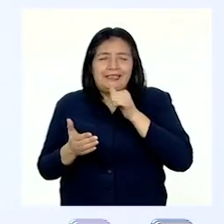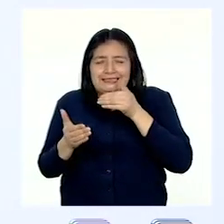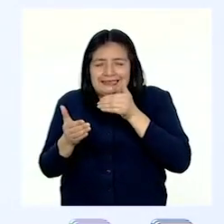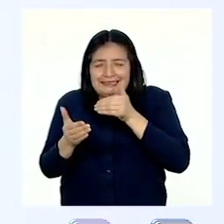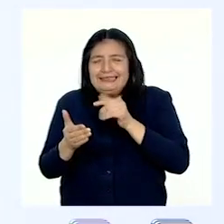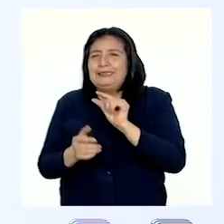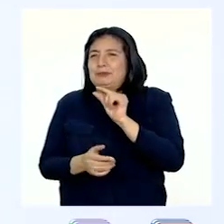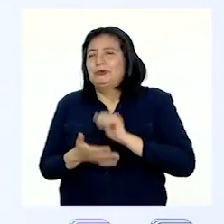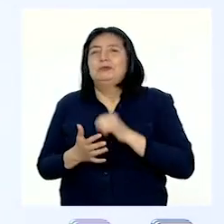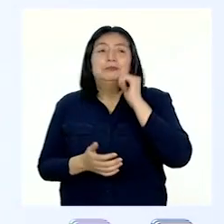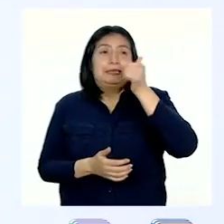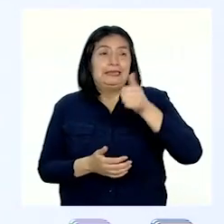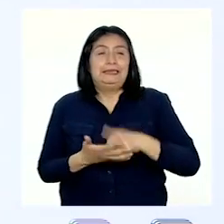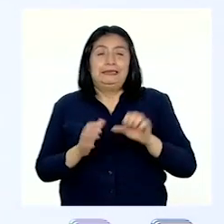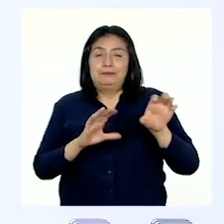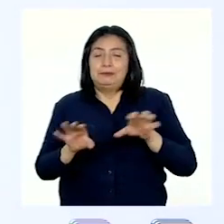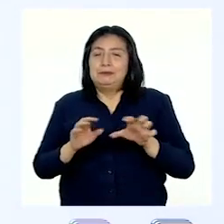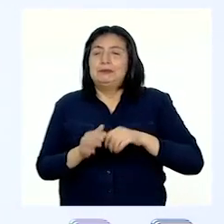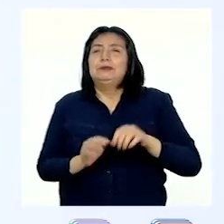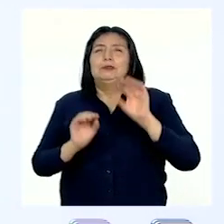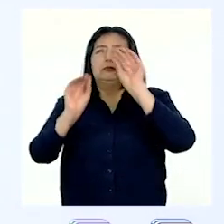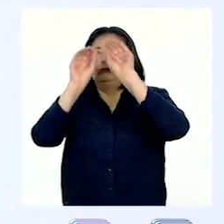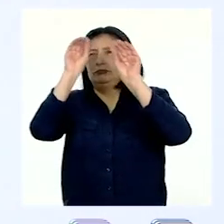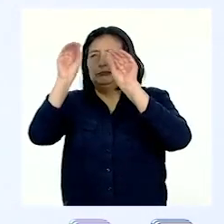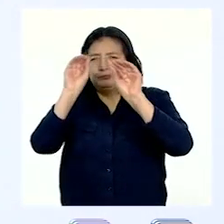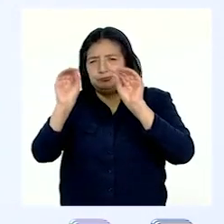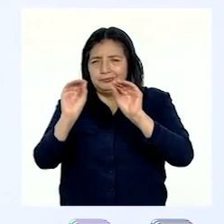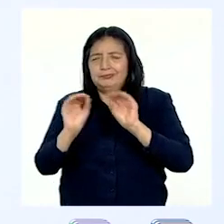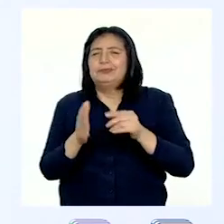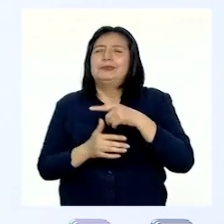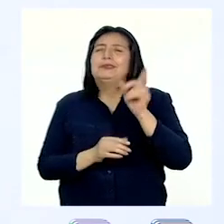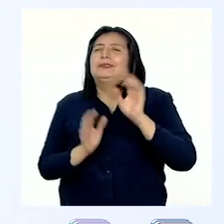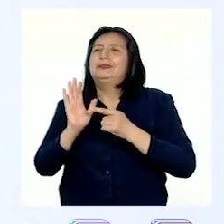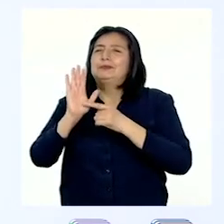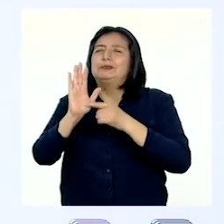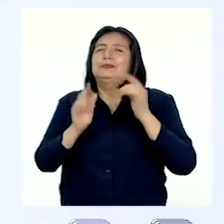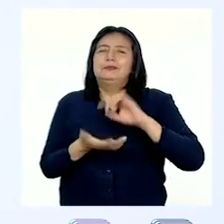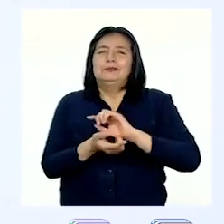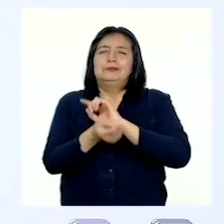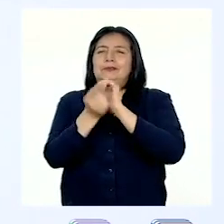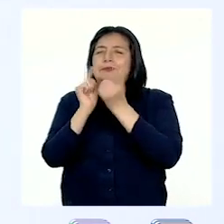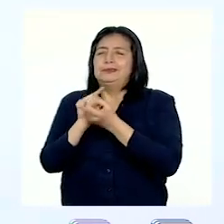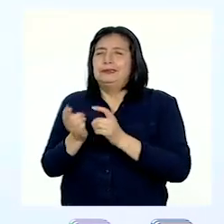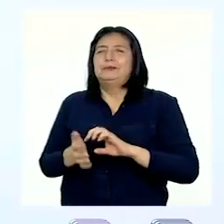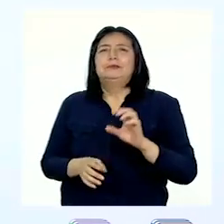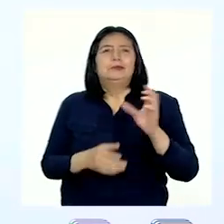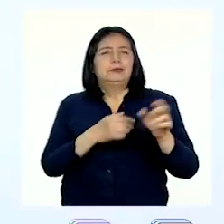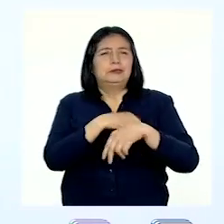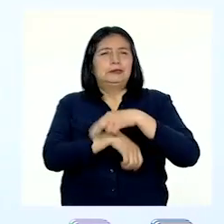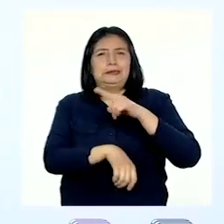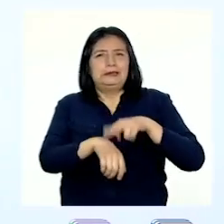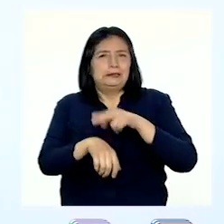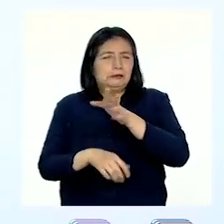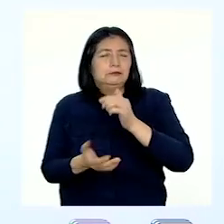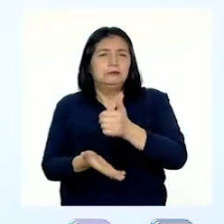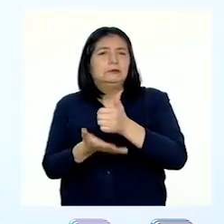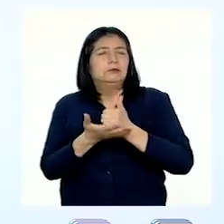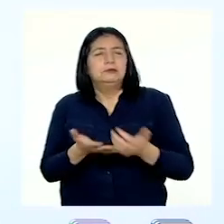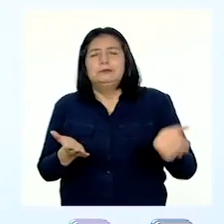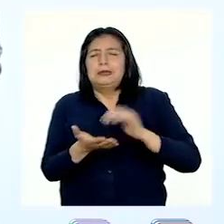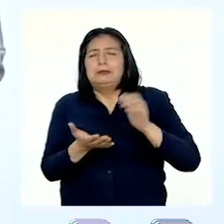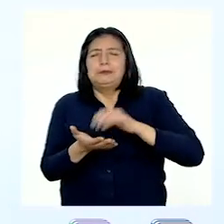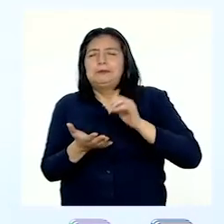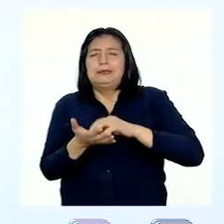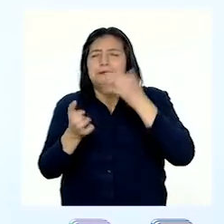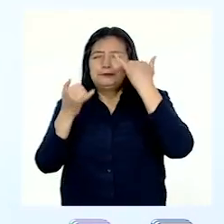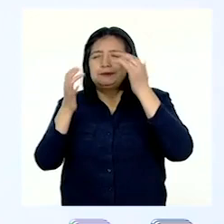poco. El día de mañana haremos un collage para representar nuestras reflexiones sobre los cambios en la naturaleza, lo que nos ayudará a generar más